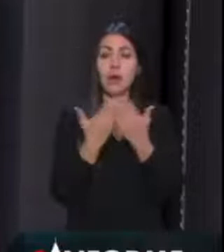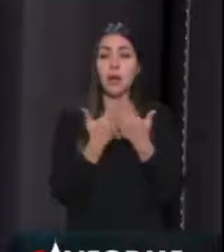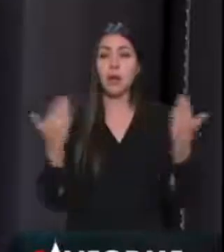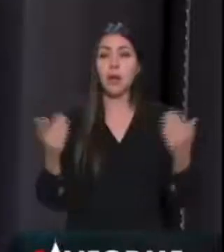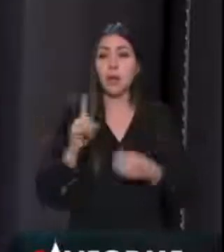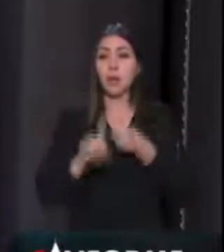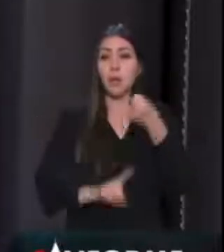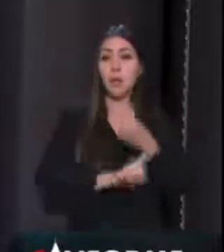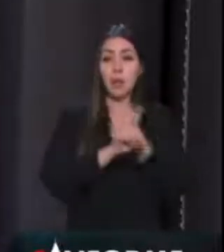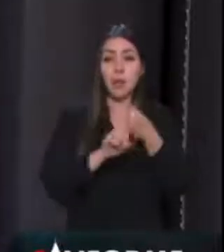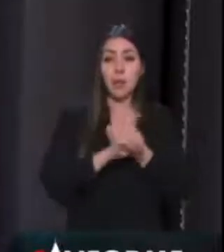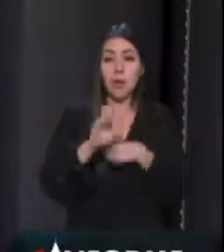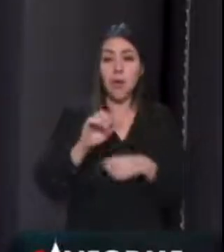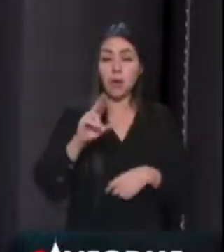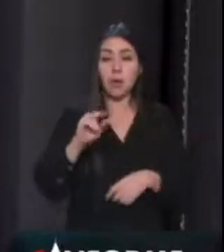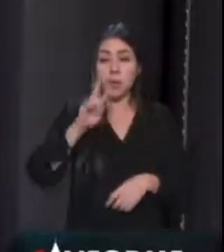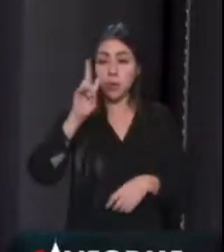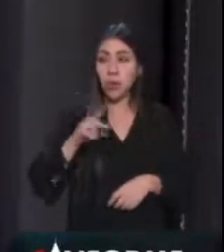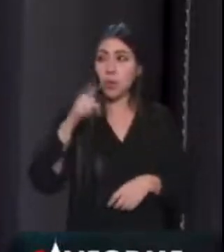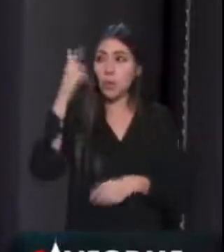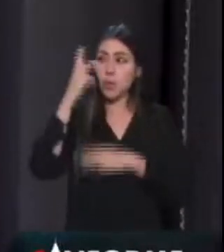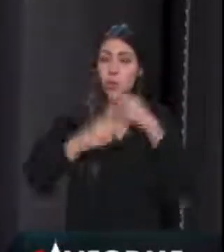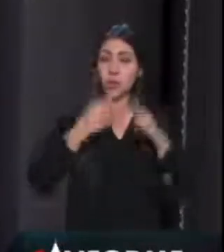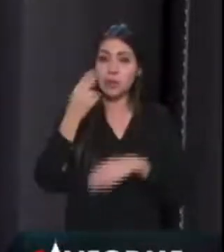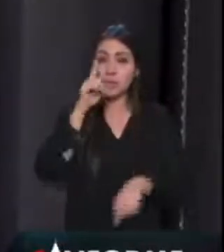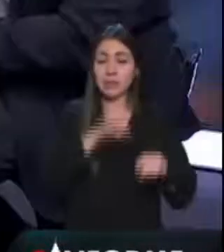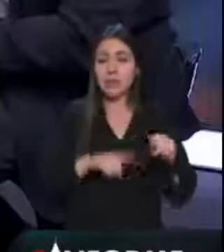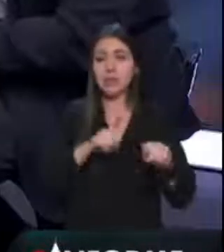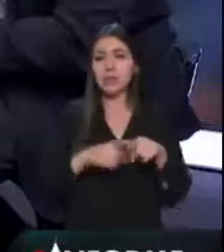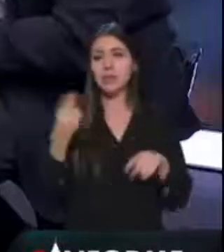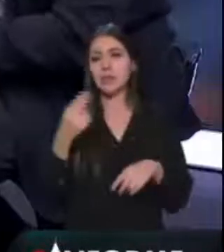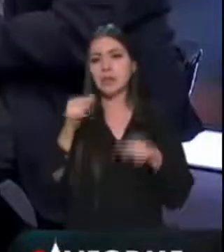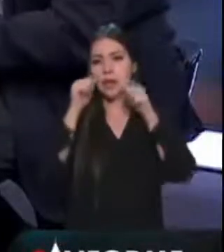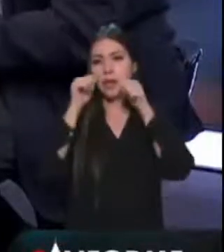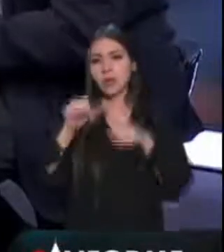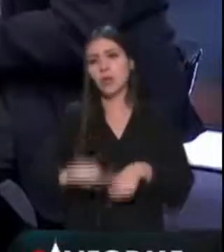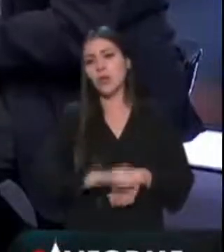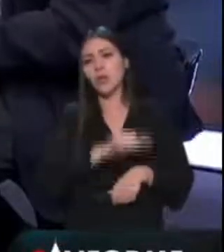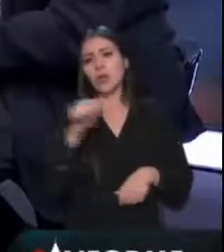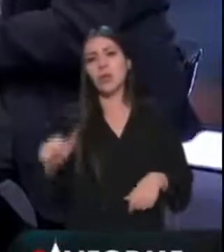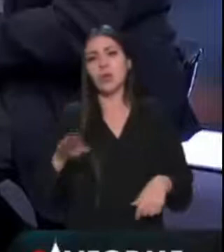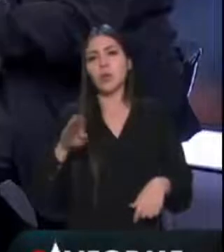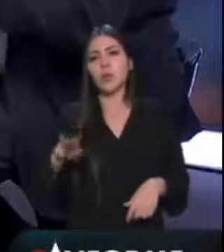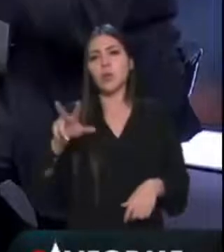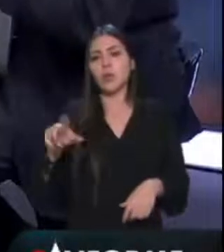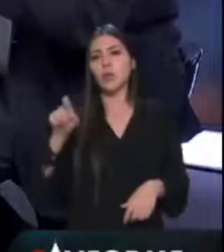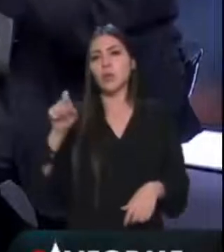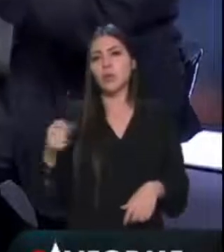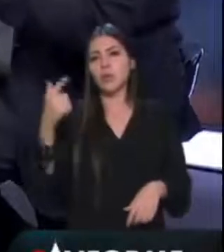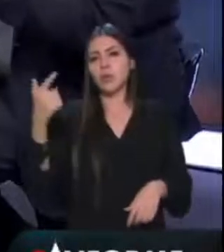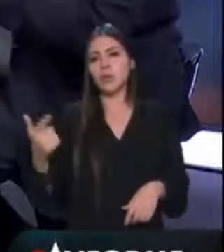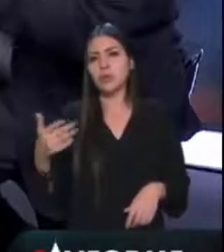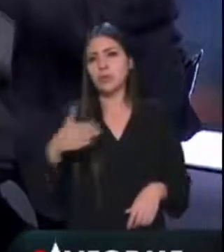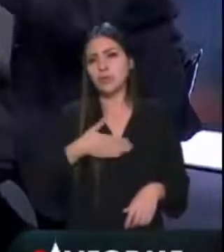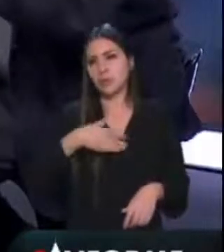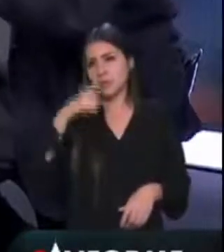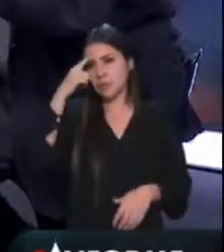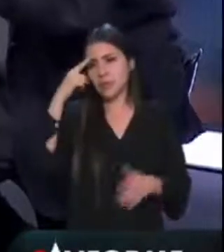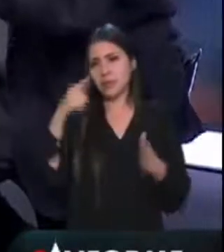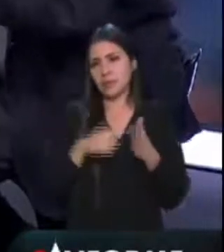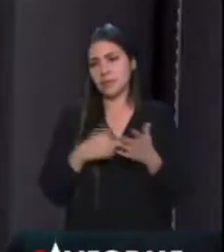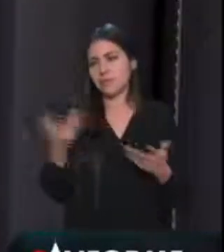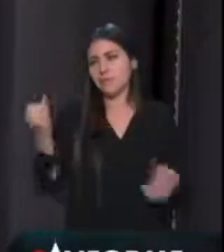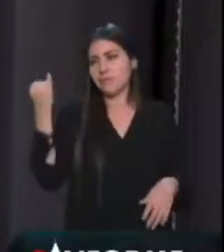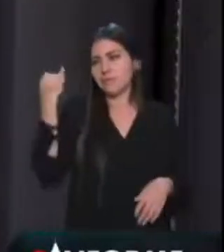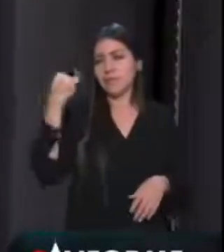huella de carbono a nivel mundial, pues tenemos que poner atención en el otro 98.7%. Me parece a mí ridículo acusar a